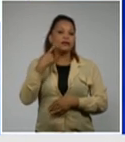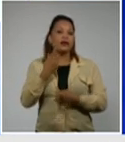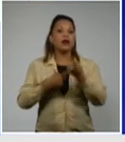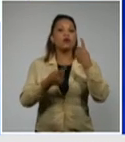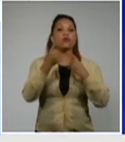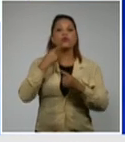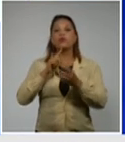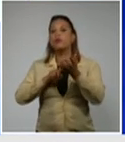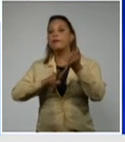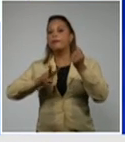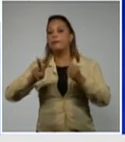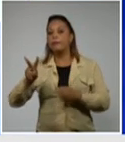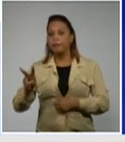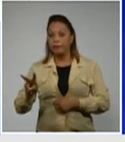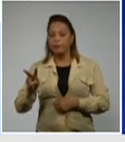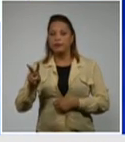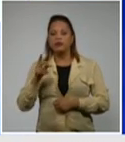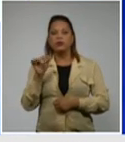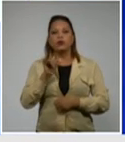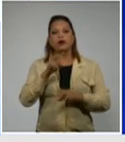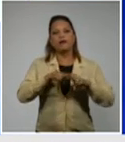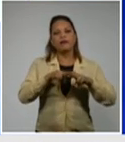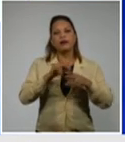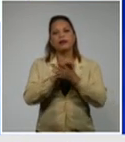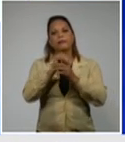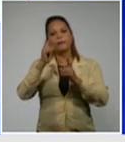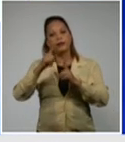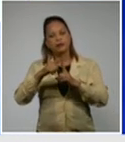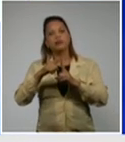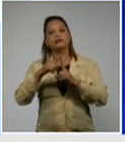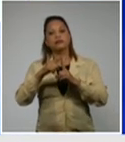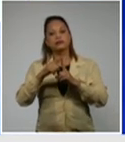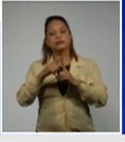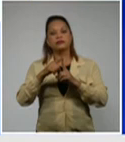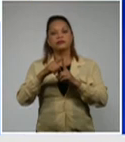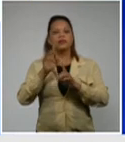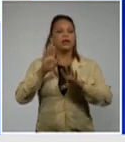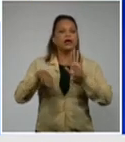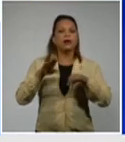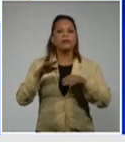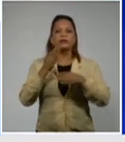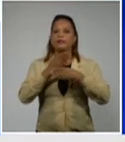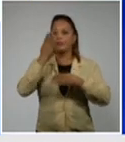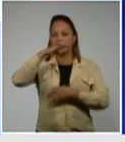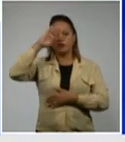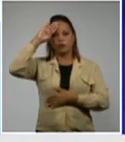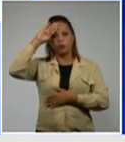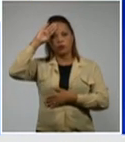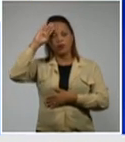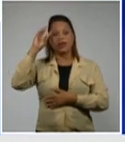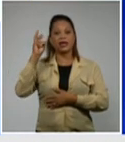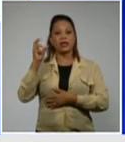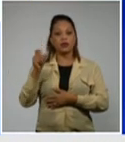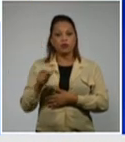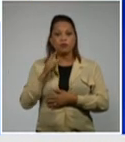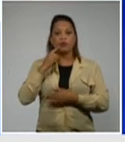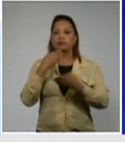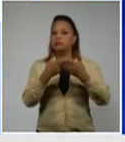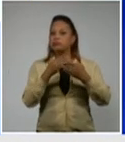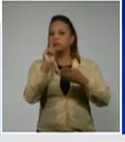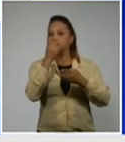provincias, como La Habana, Matanzas, en algunas ocasiones, Santiago de Cuba, el número de muestras